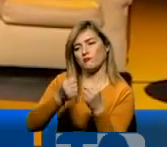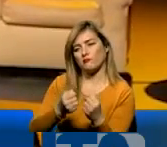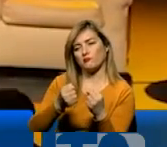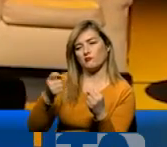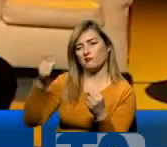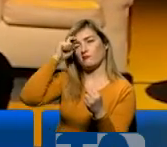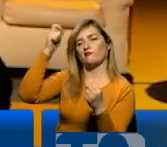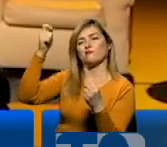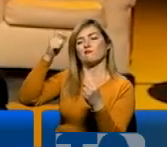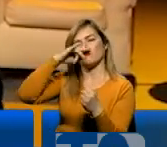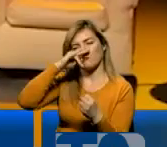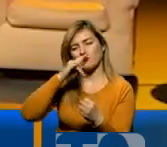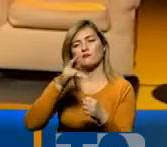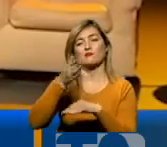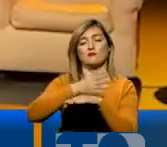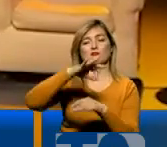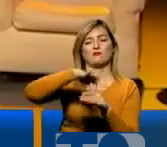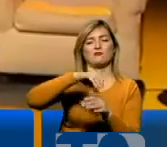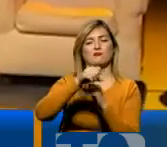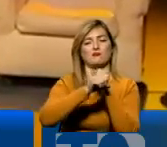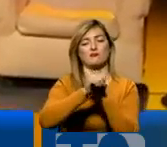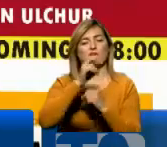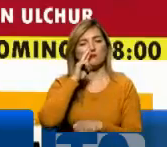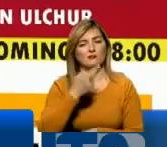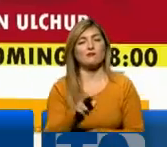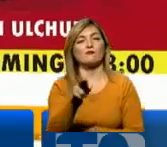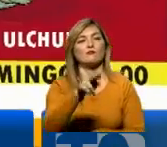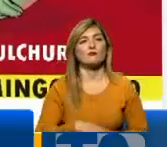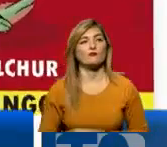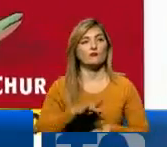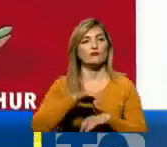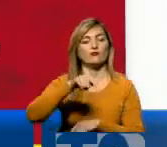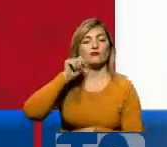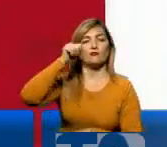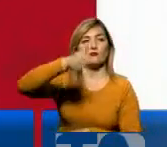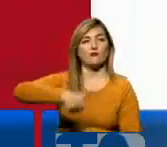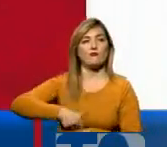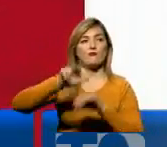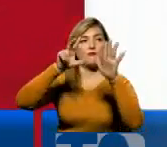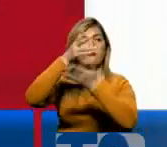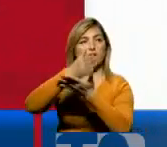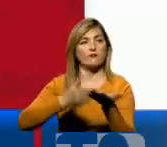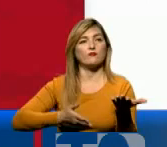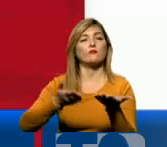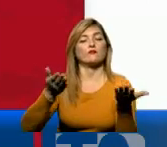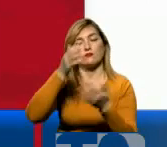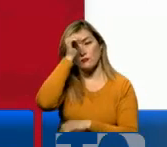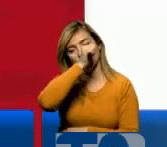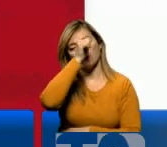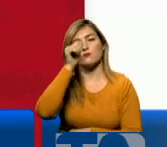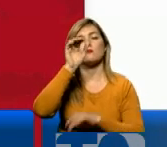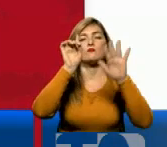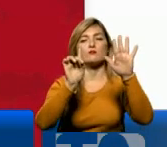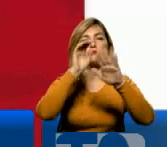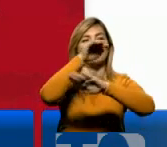traumas infantiles y del horror preelectoral en el año de las ratas. La cita es hoy y mañana a las 8:30 de la noche y el domingo a las